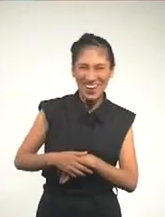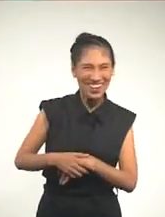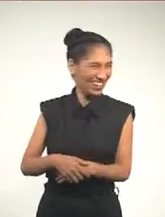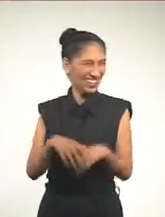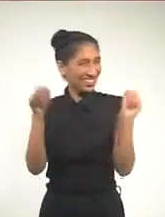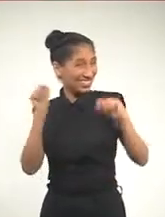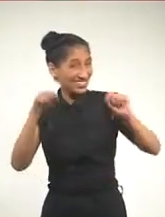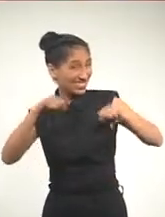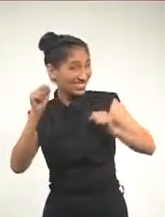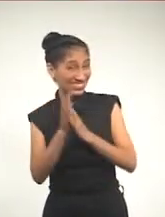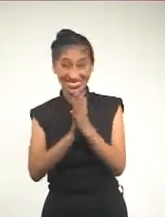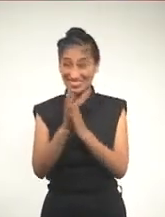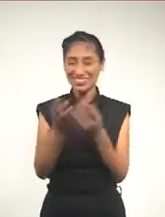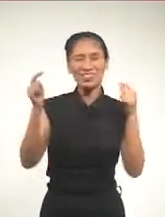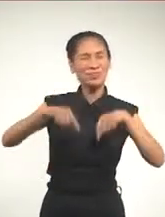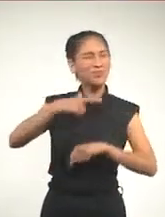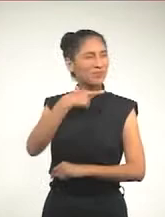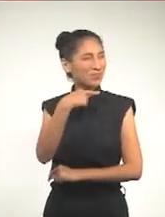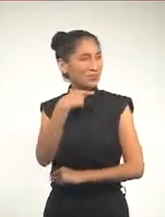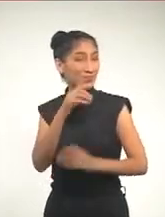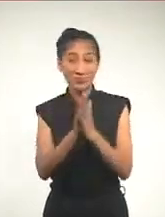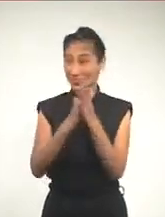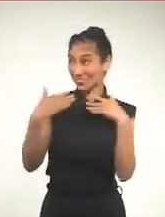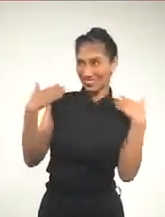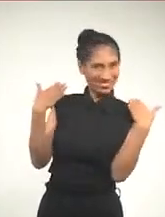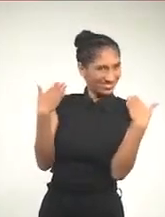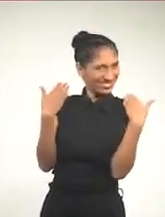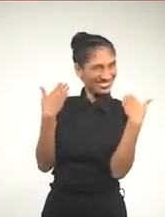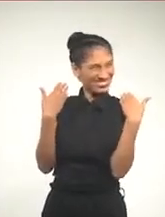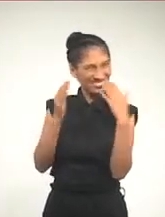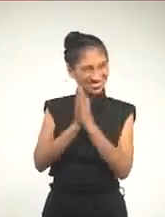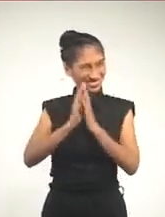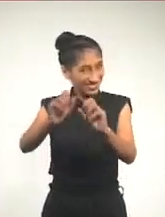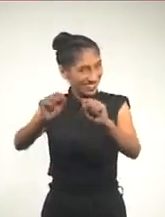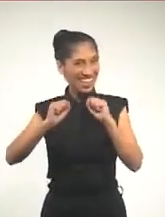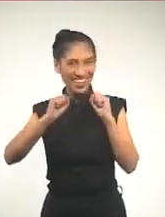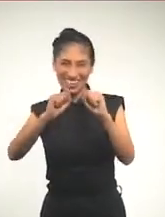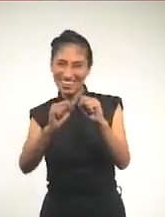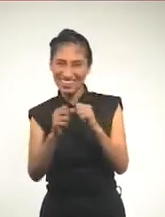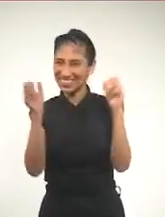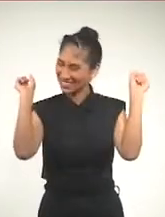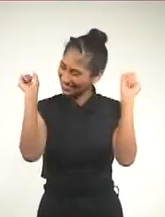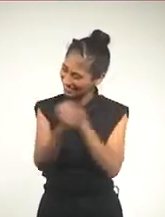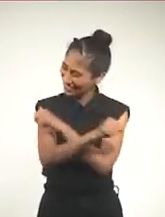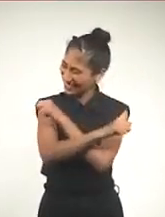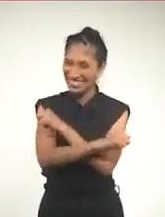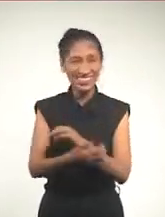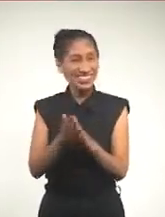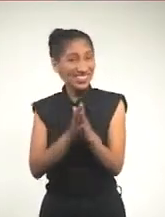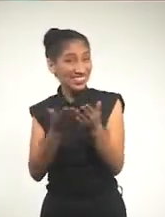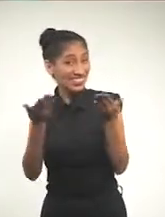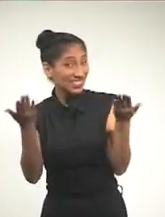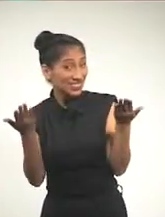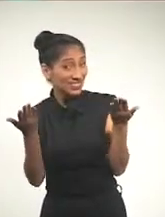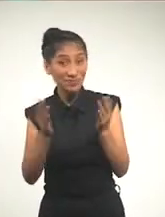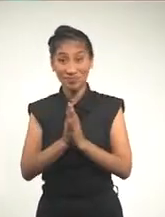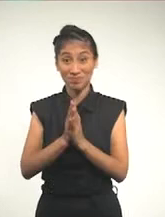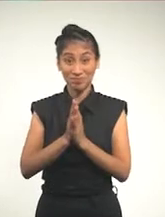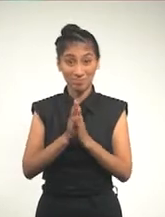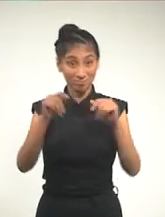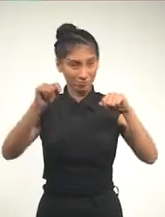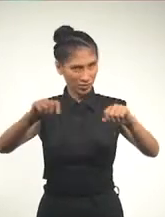energía. ¡Sí! A mí me gusta estar alegre y tener mucha energía. ¡Excelente,